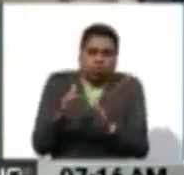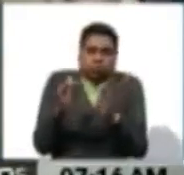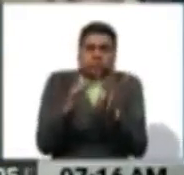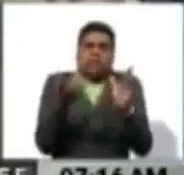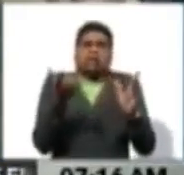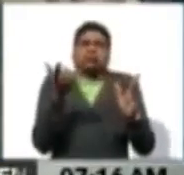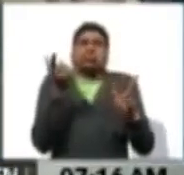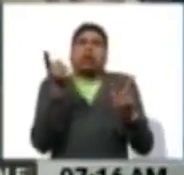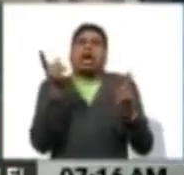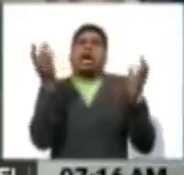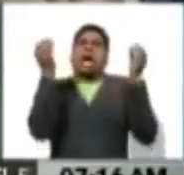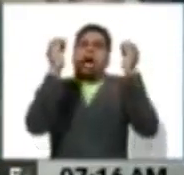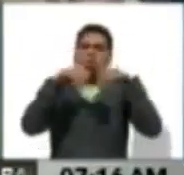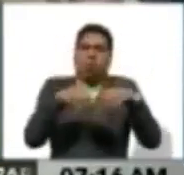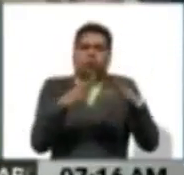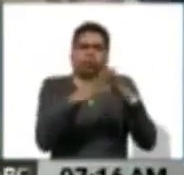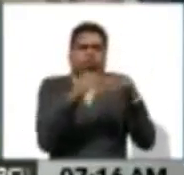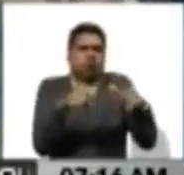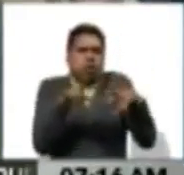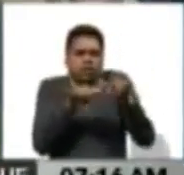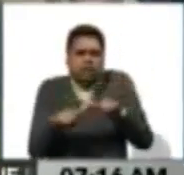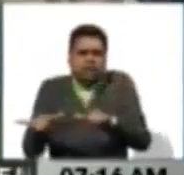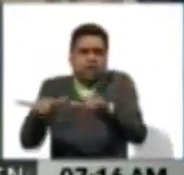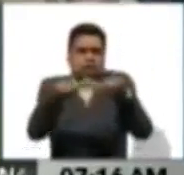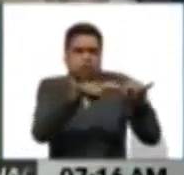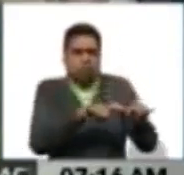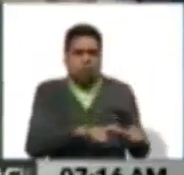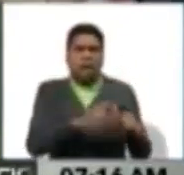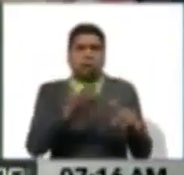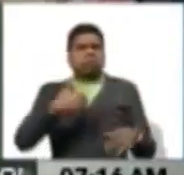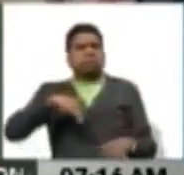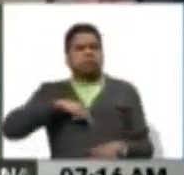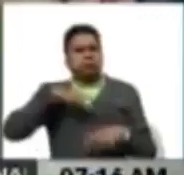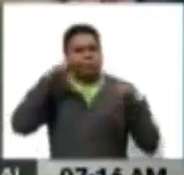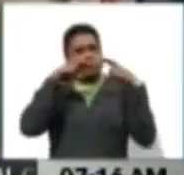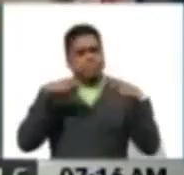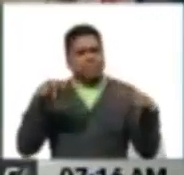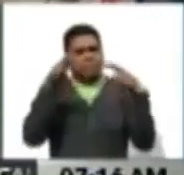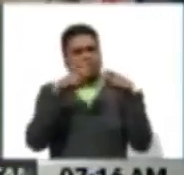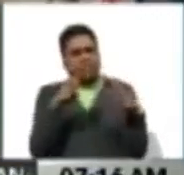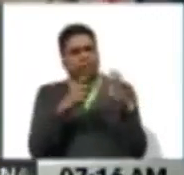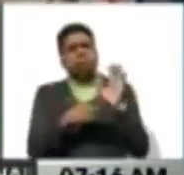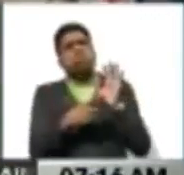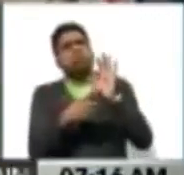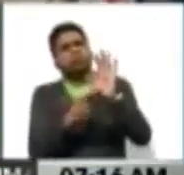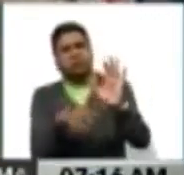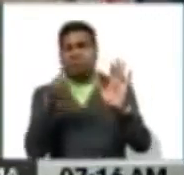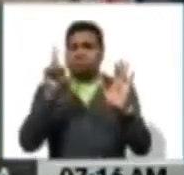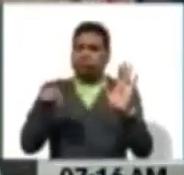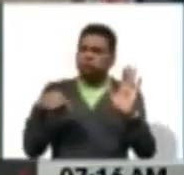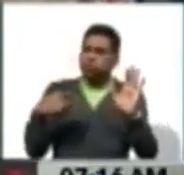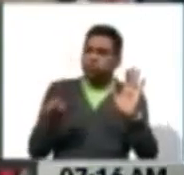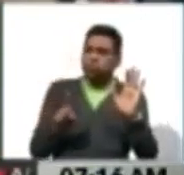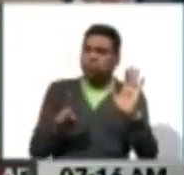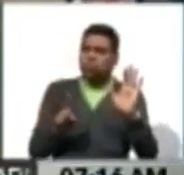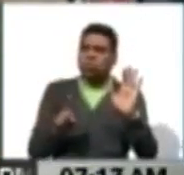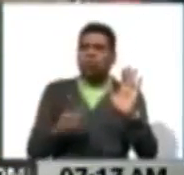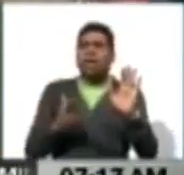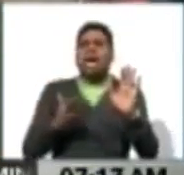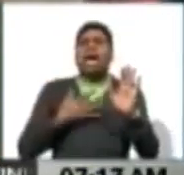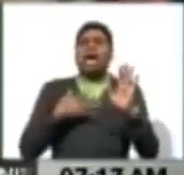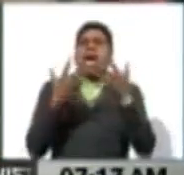a través, pues, de un trabajo periodístico para de verdad demostrar si es verdad o no que Empresas